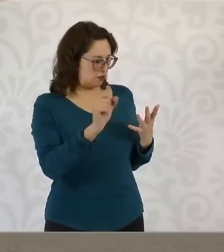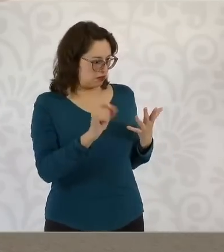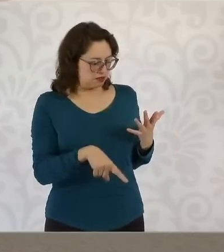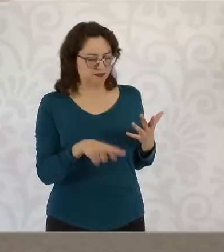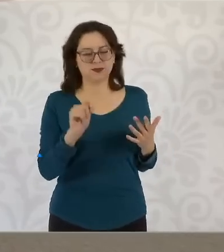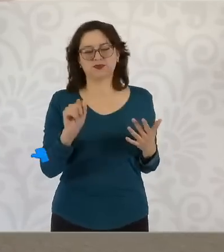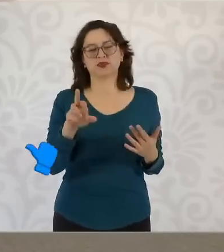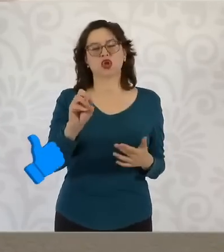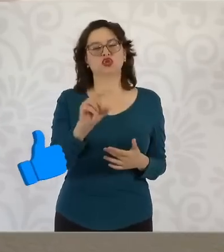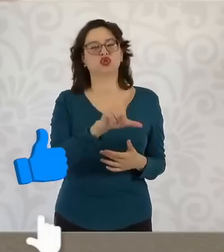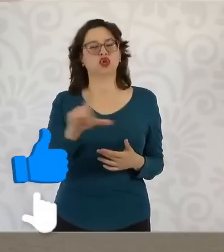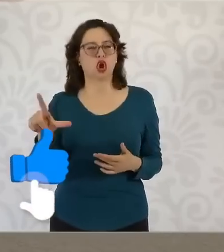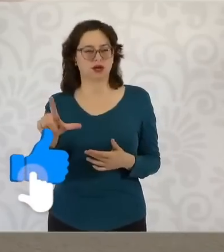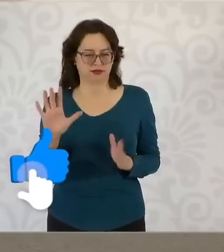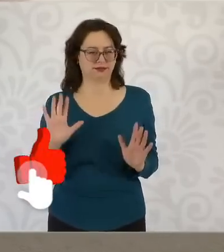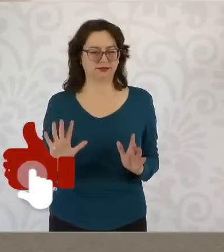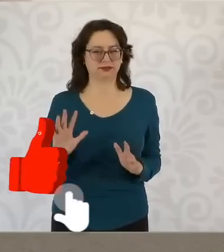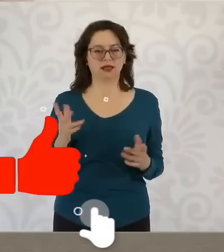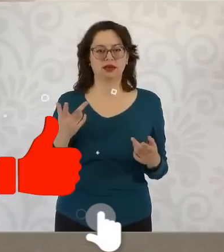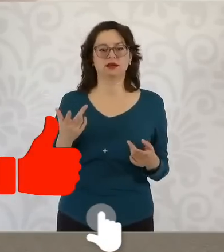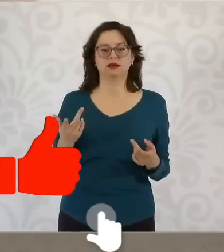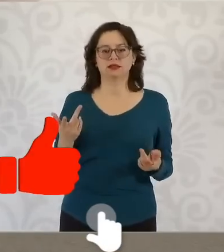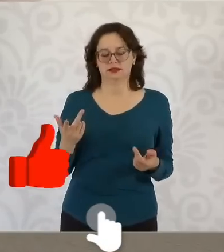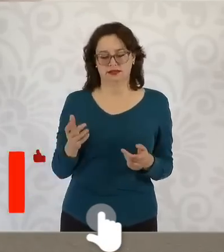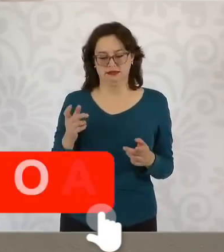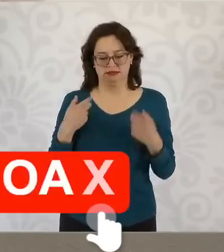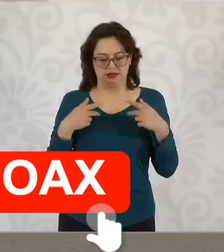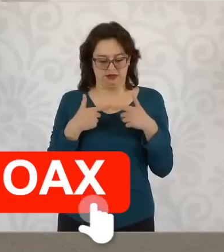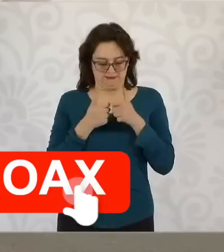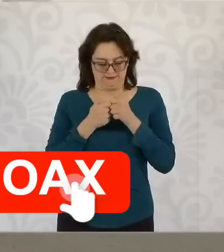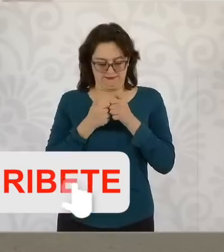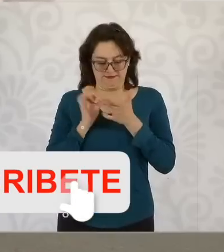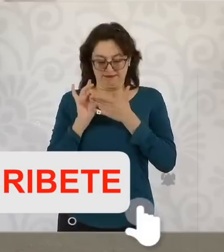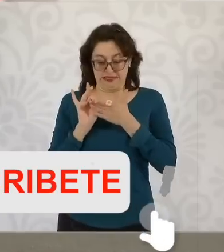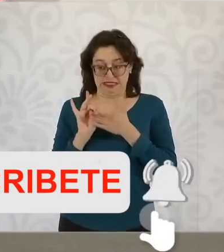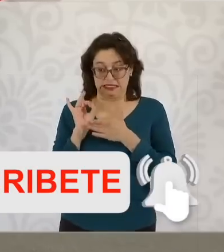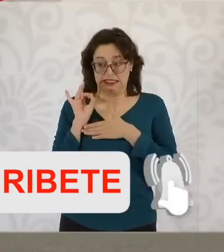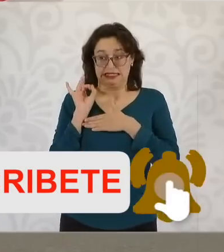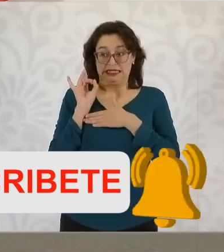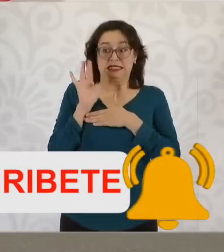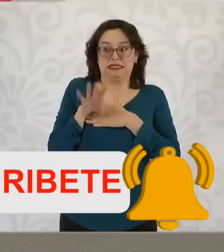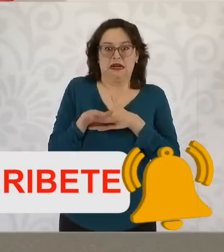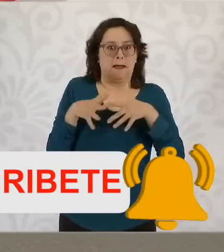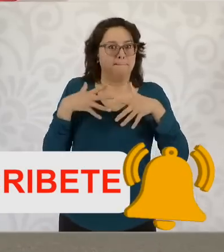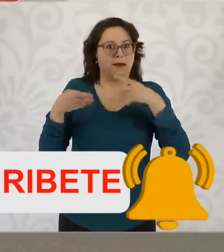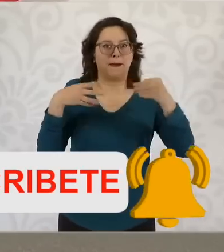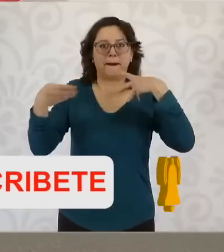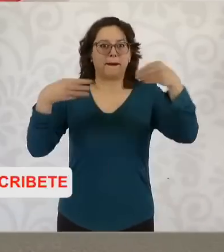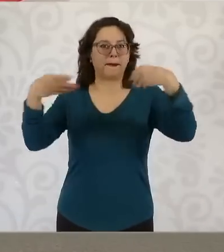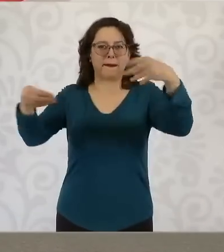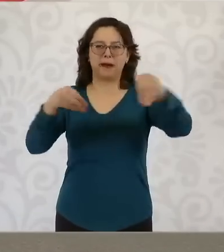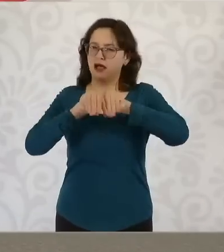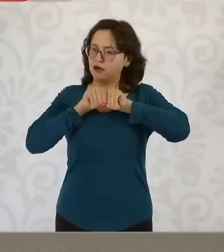Personas que lanzan algo y ya está preparado todo para que a partir de ahí pues venga una andanada